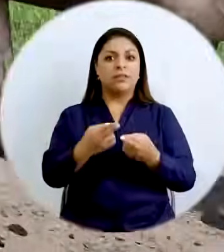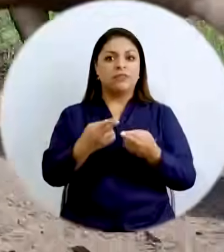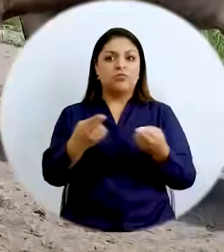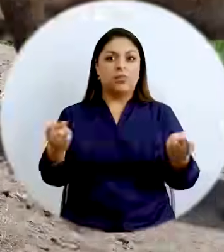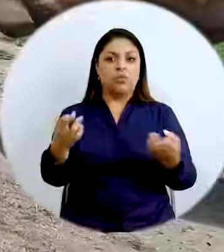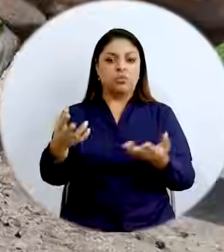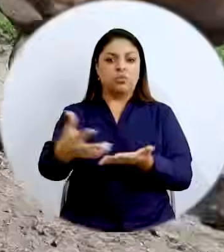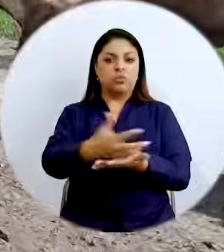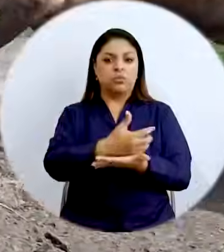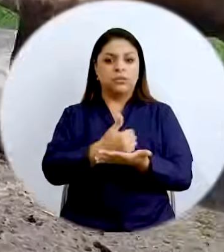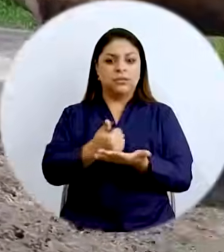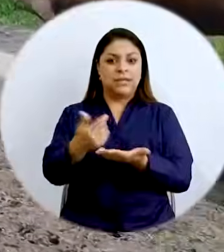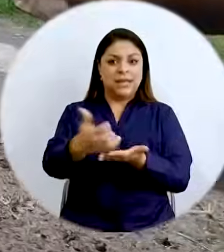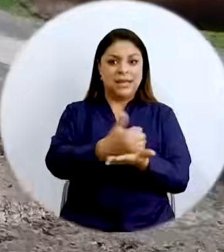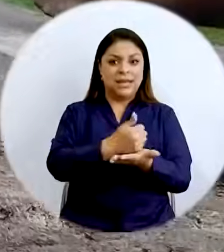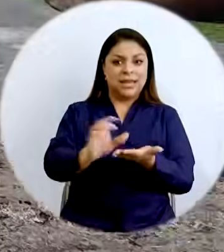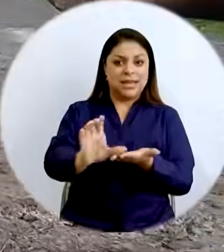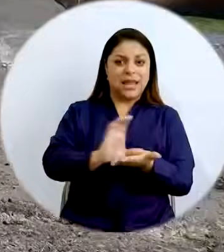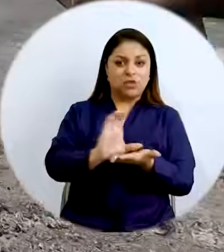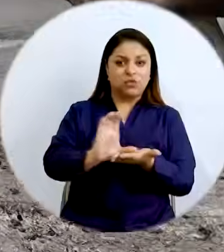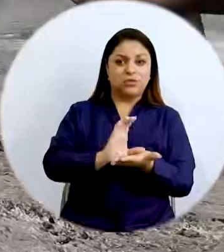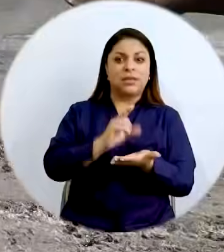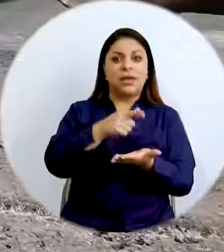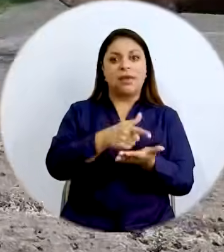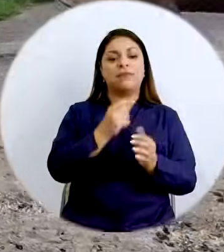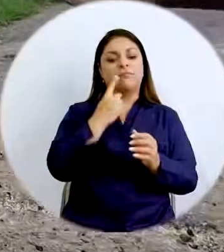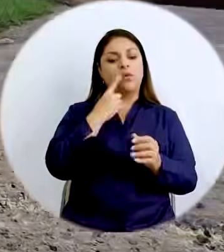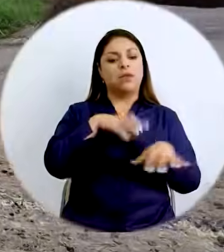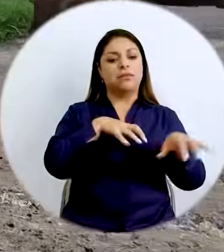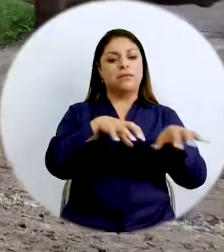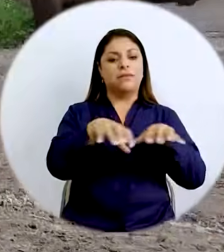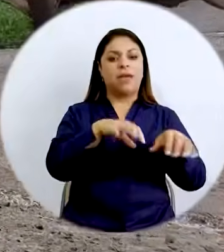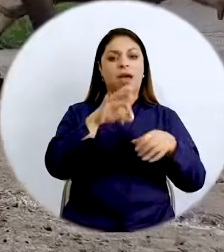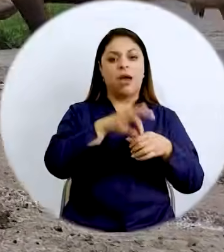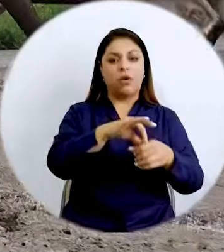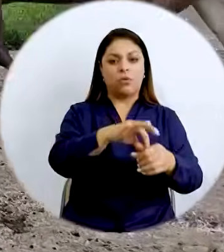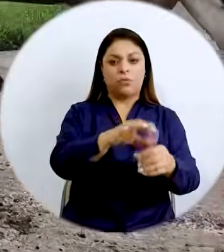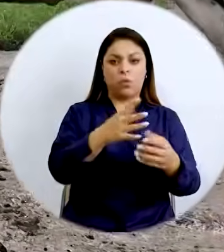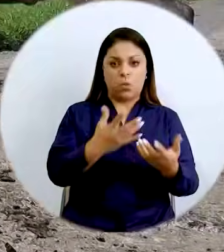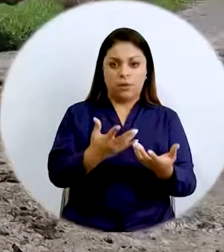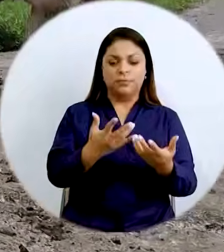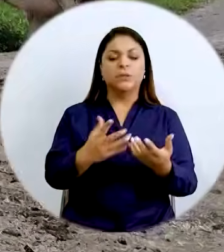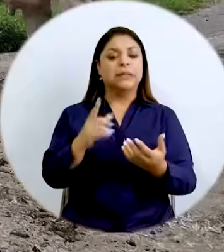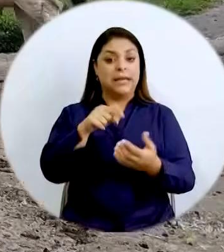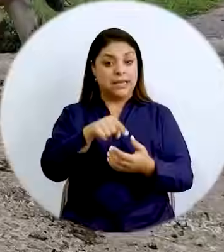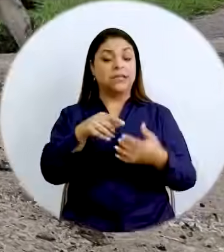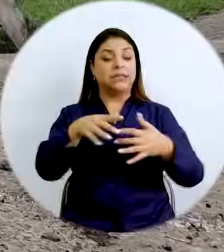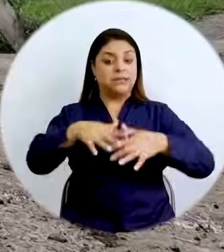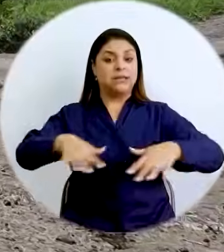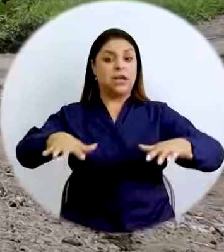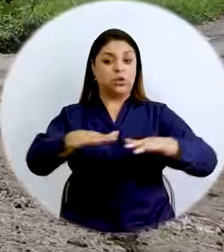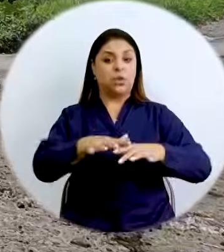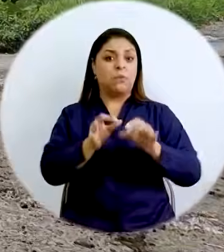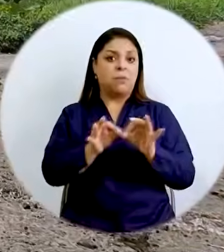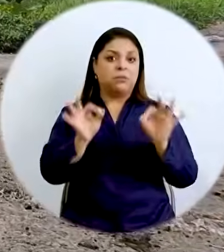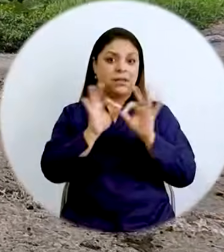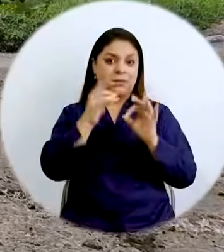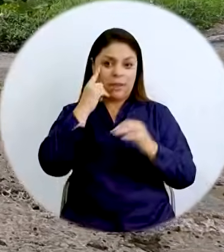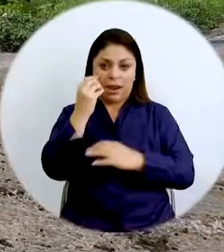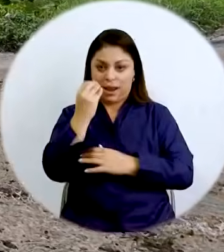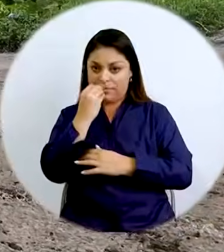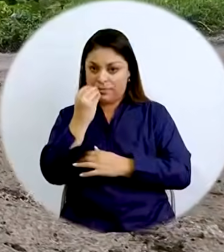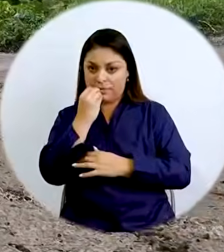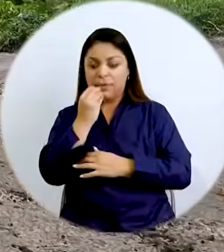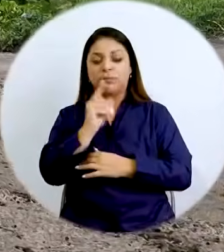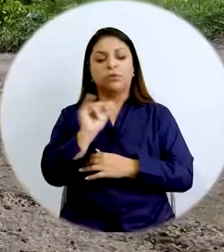del ingreso que se genera con esta actividad agropecuaria. Entonces, no es solo, digamos, un sector muy importante en términos de seguridad alimentaria, sino que